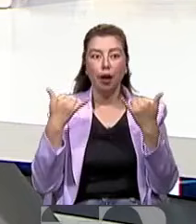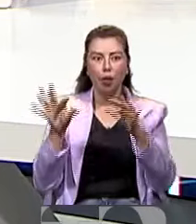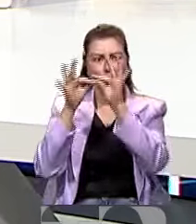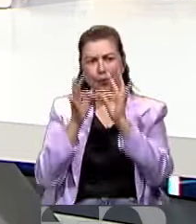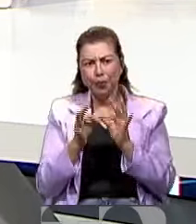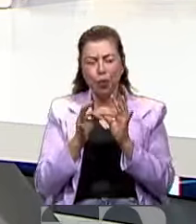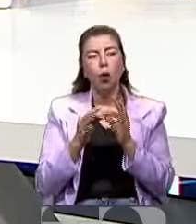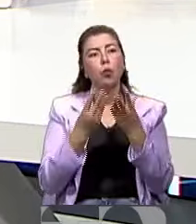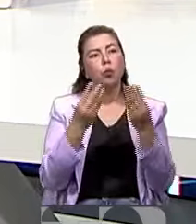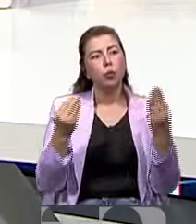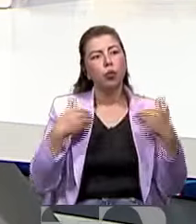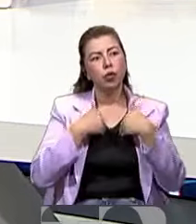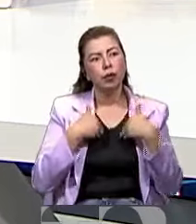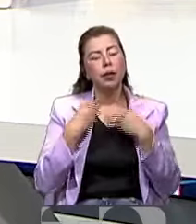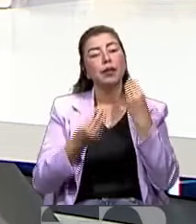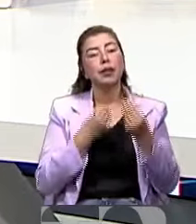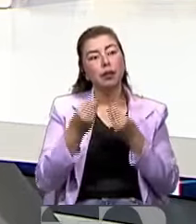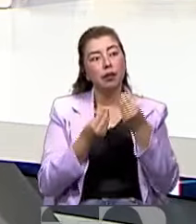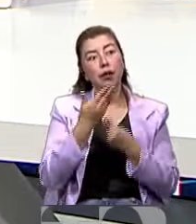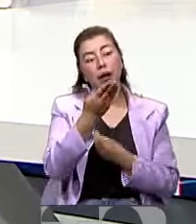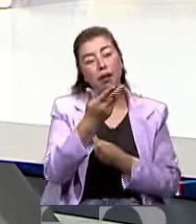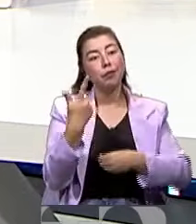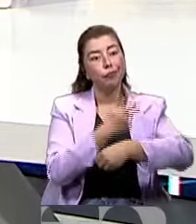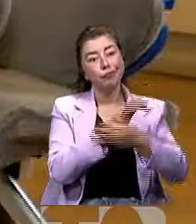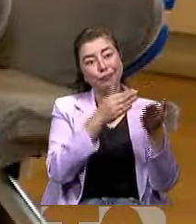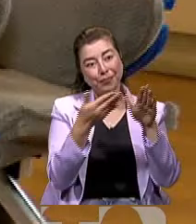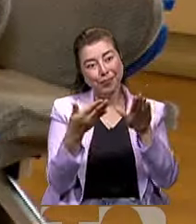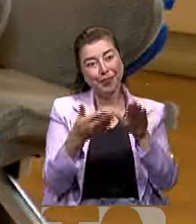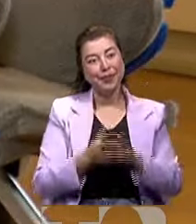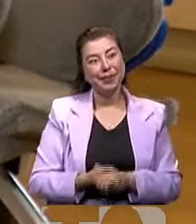de animales con esta condición pues se les recomienda la eutanasia. Vamos a ver.